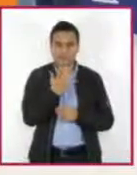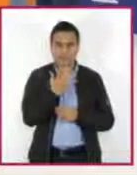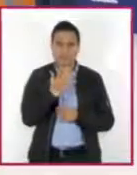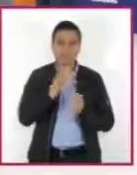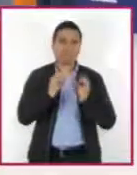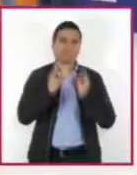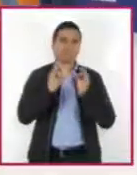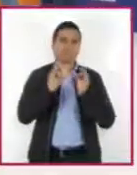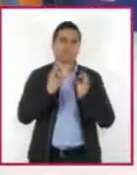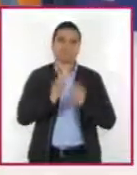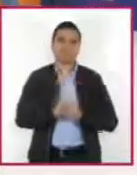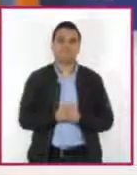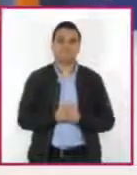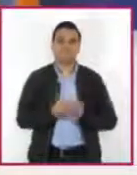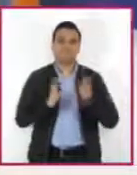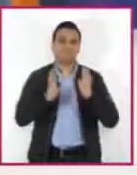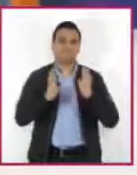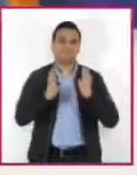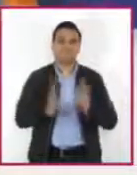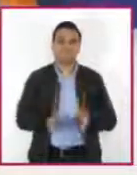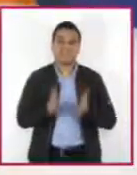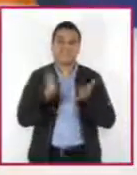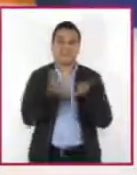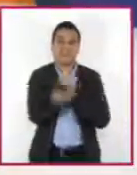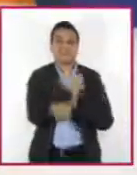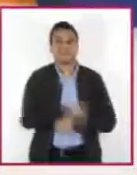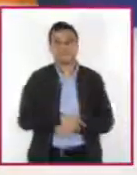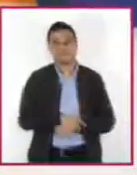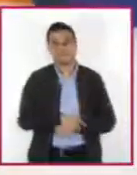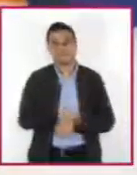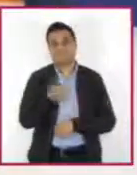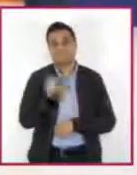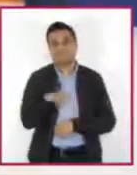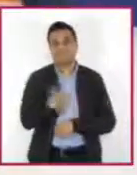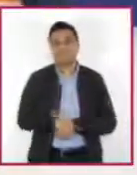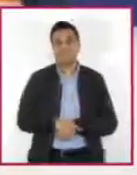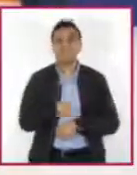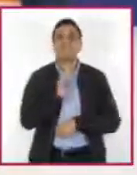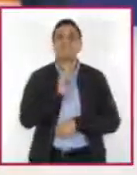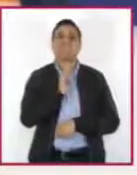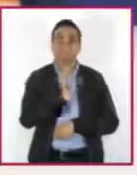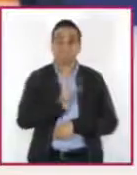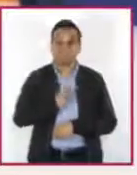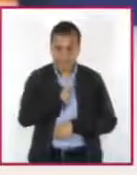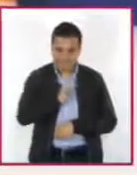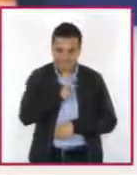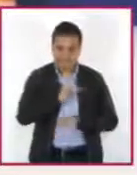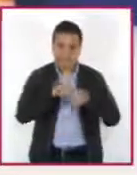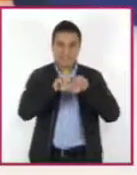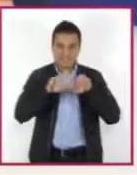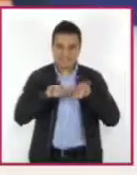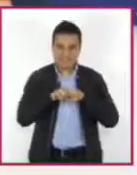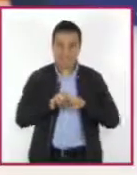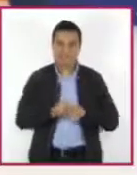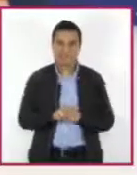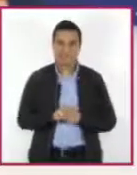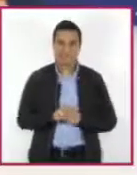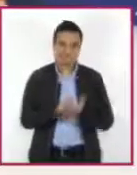1, 2, 3, 4, 5. Tenemos nuevos ganadores. Felicidades al equipo. Felicidades,